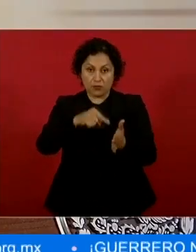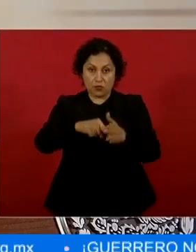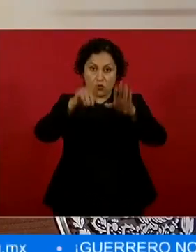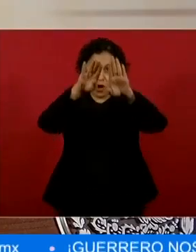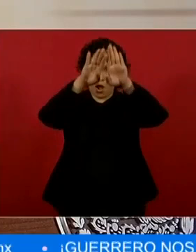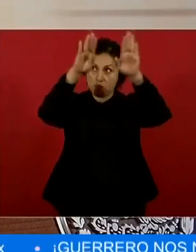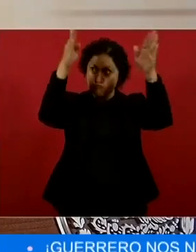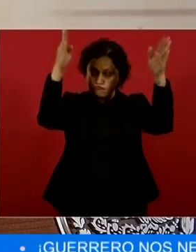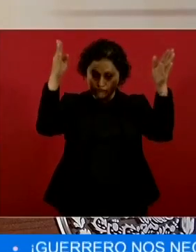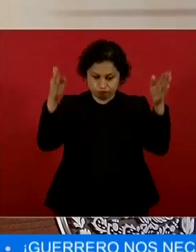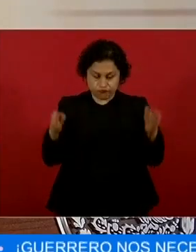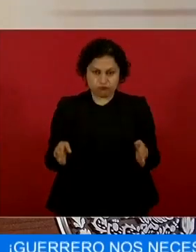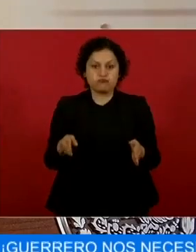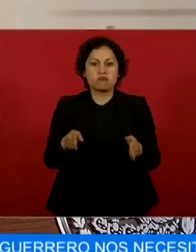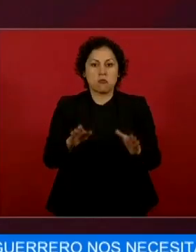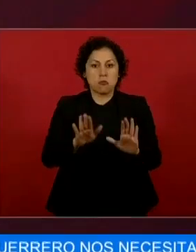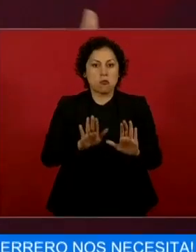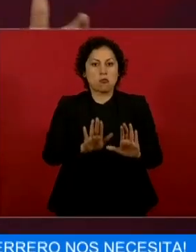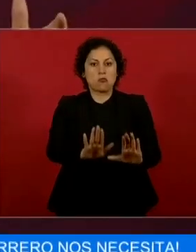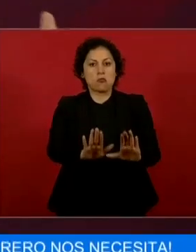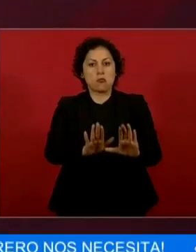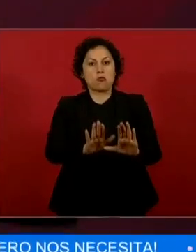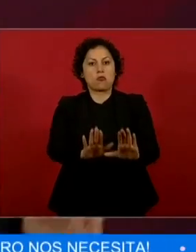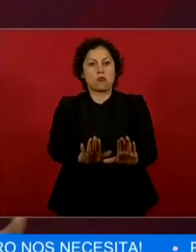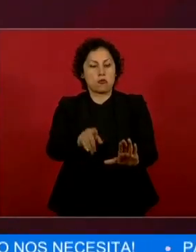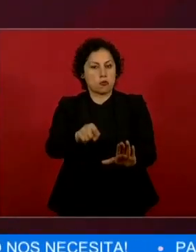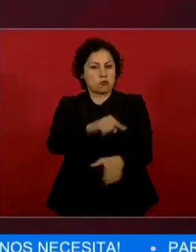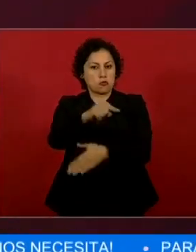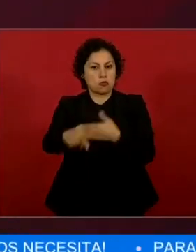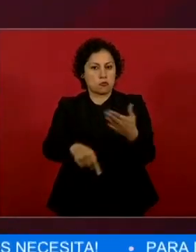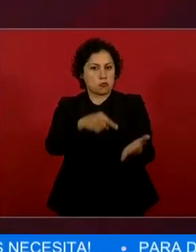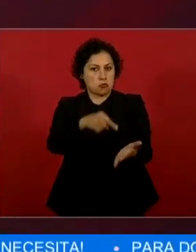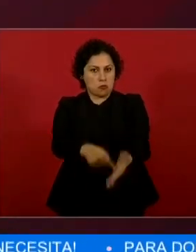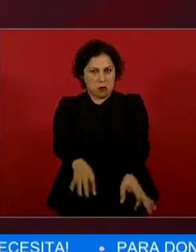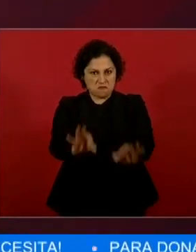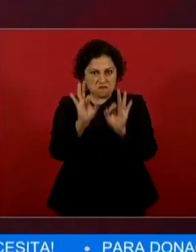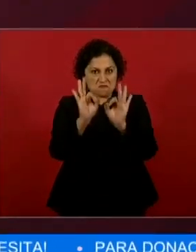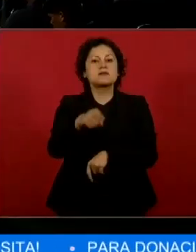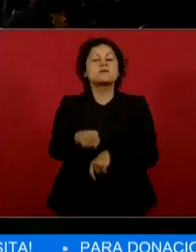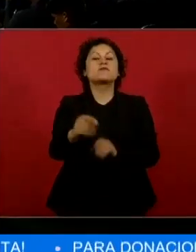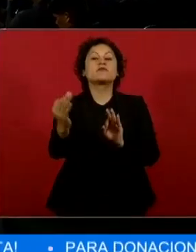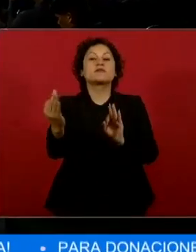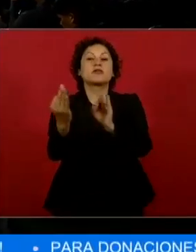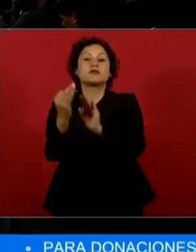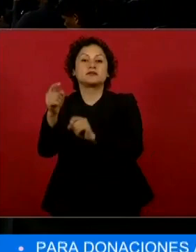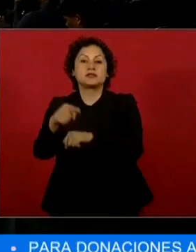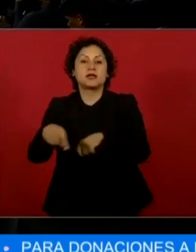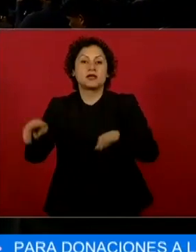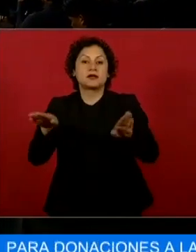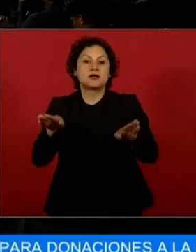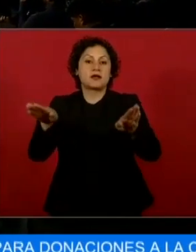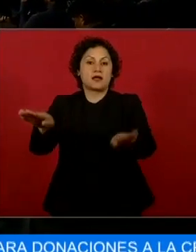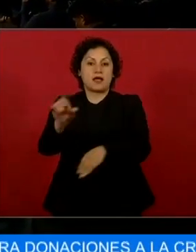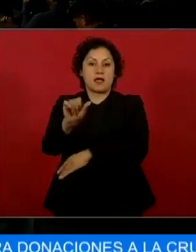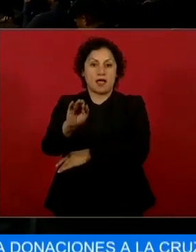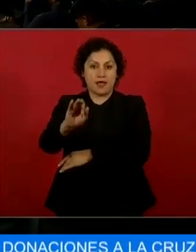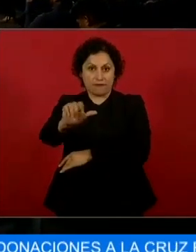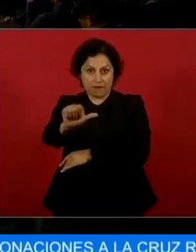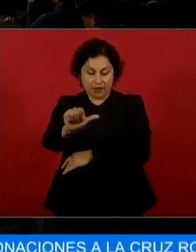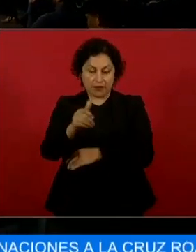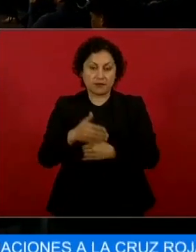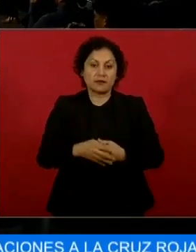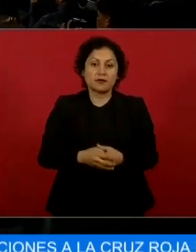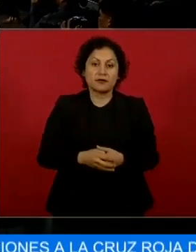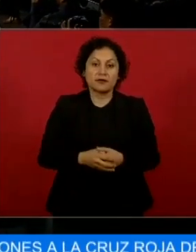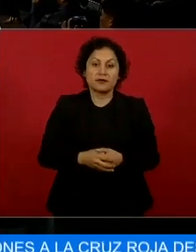muy bien ubicados estratégicos cerca de el aeropuerto Felipe Ángeles y de aeropuerto de